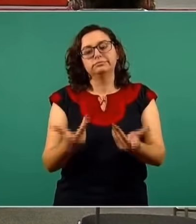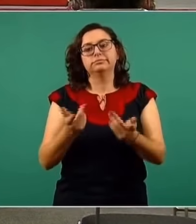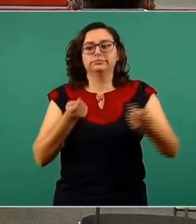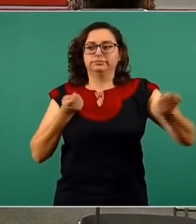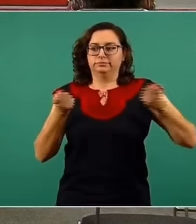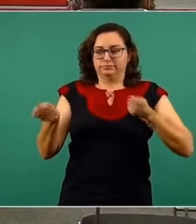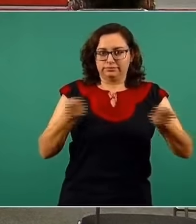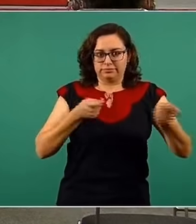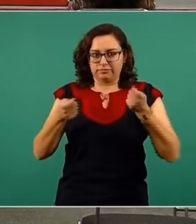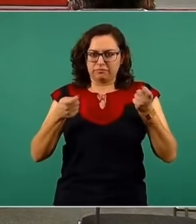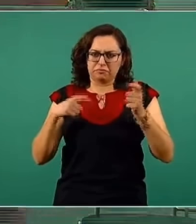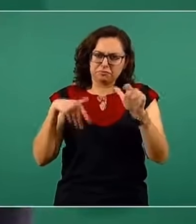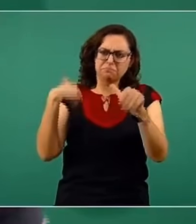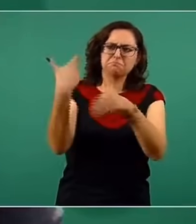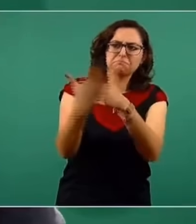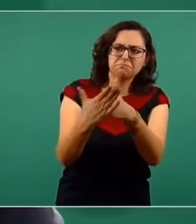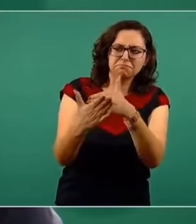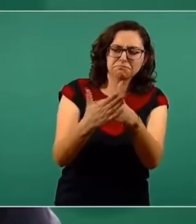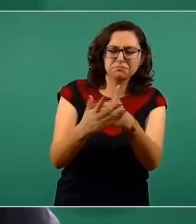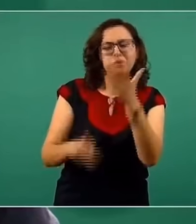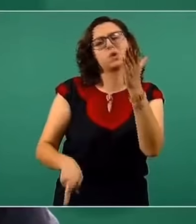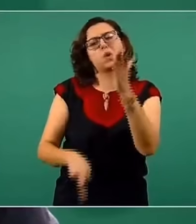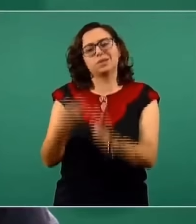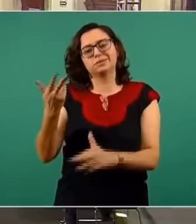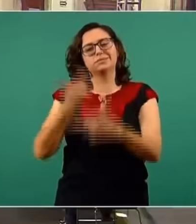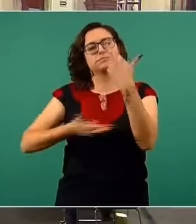la disminución de la epidemia.